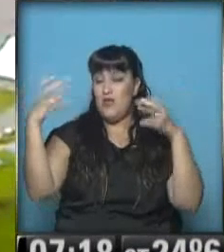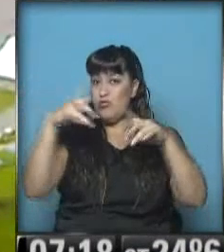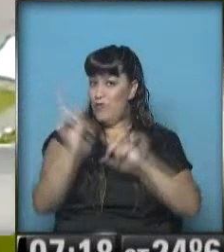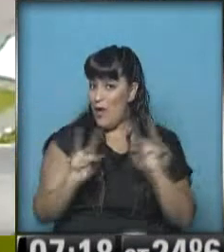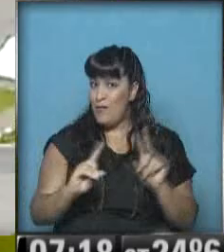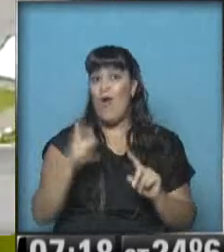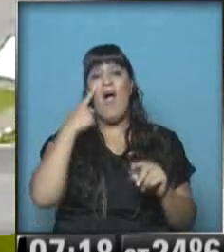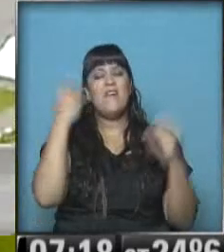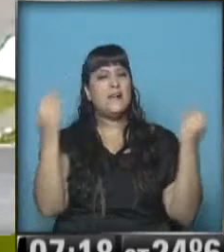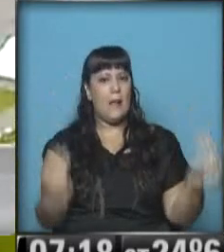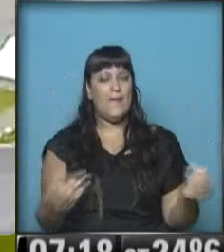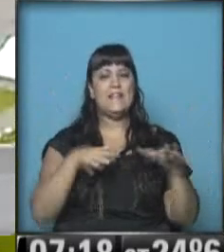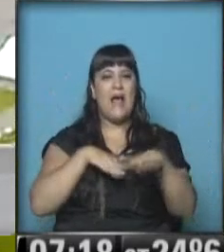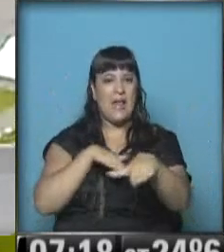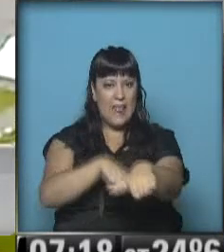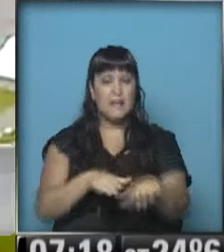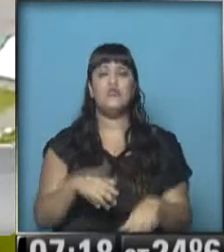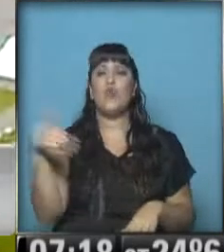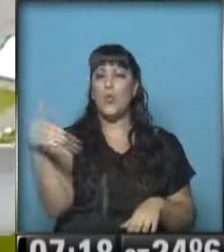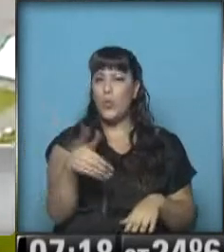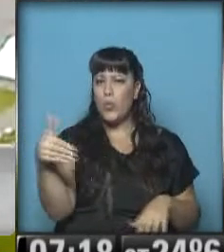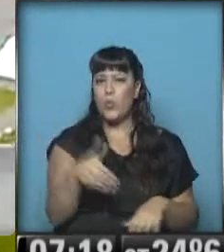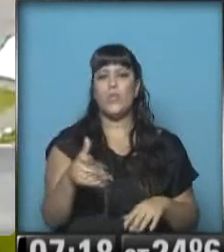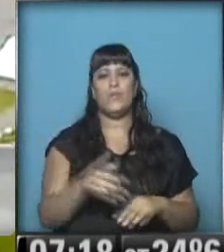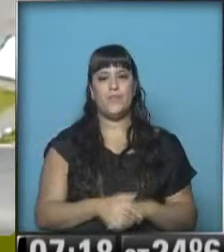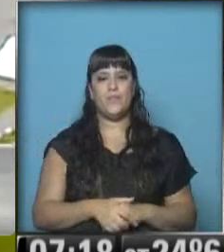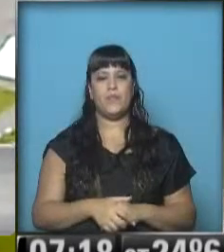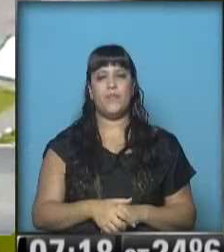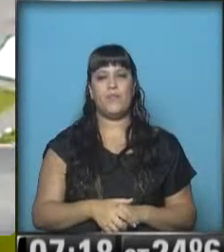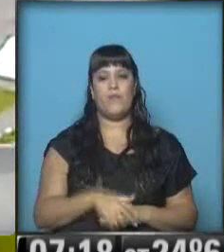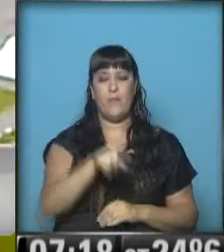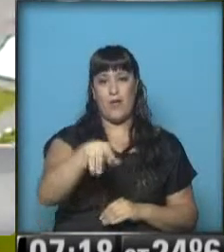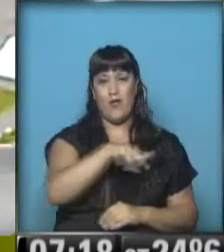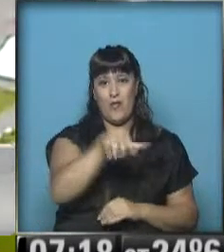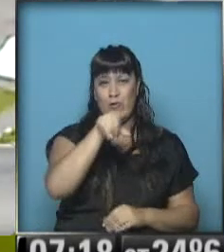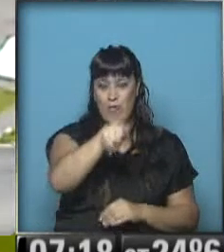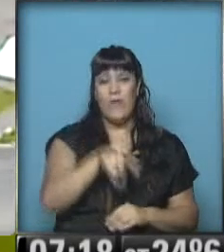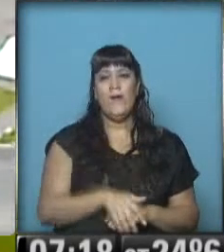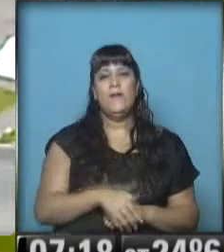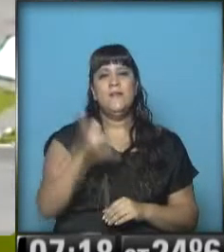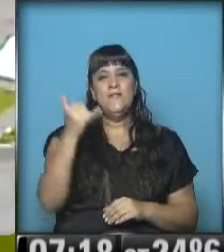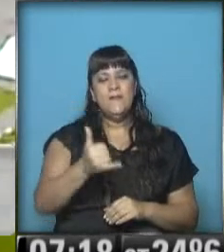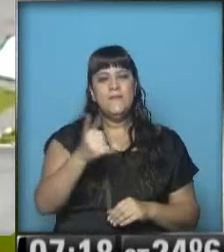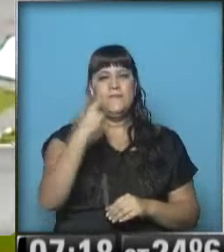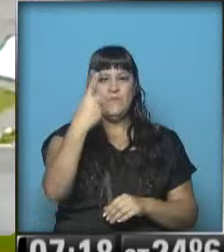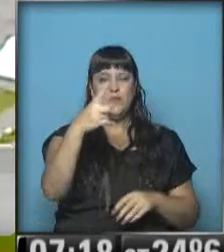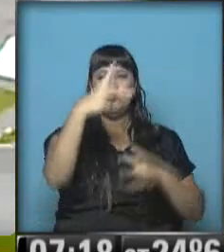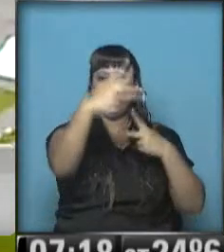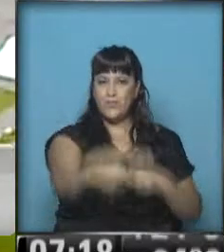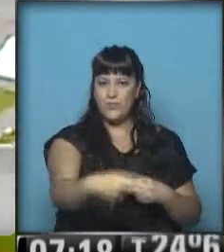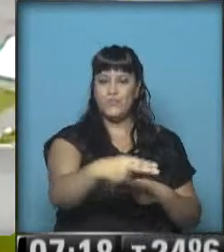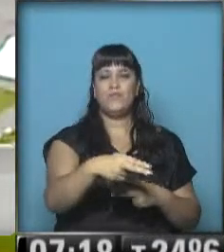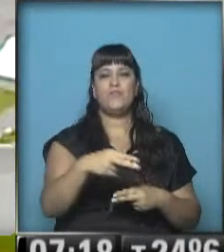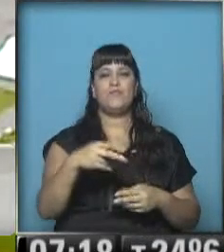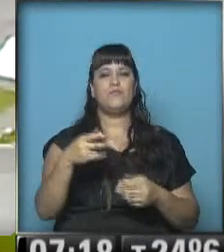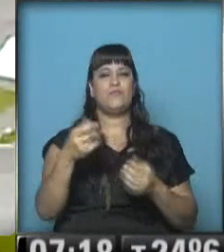entonces cómo se incrementa el tránsito con algunas demoras que ya están afectando esta zona. Hay ya un carril reducido, móviles de la prensa